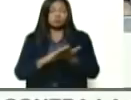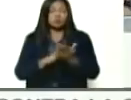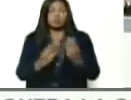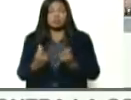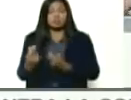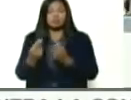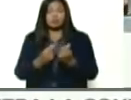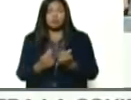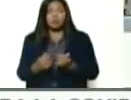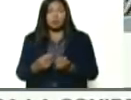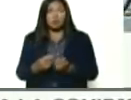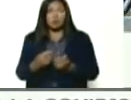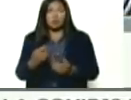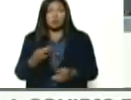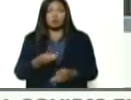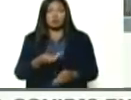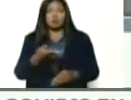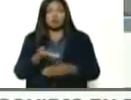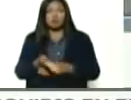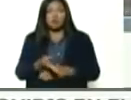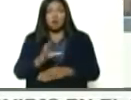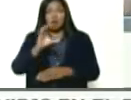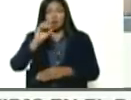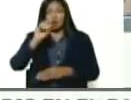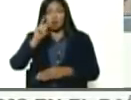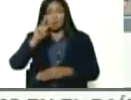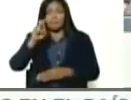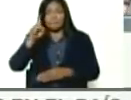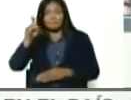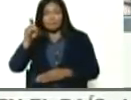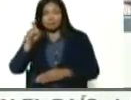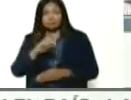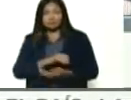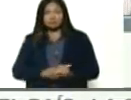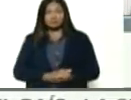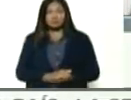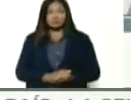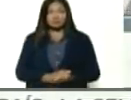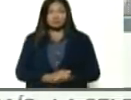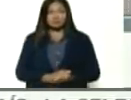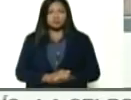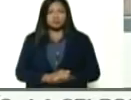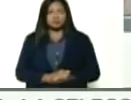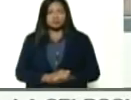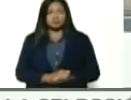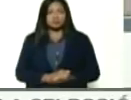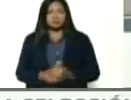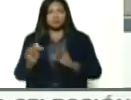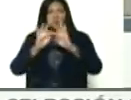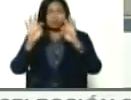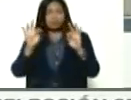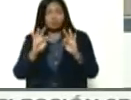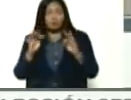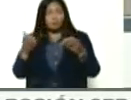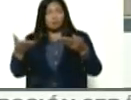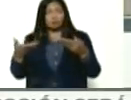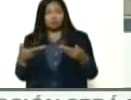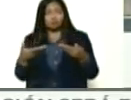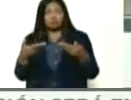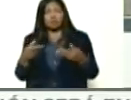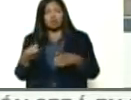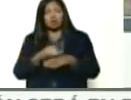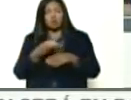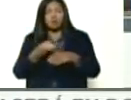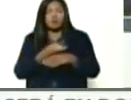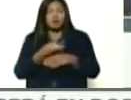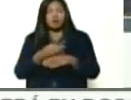le depositó a cobas el dinero de manera soberana y autónoma el gobierno